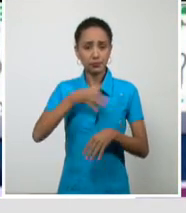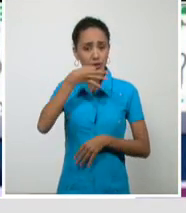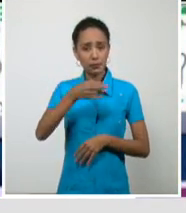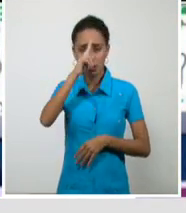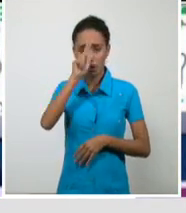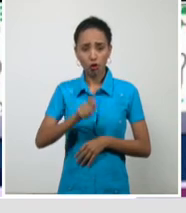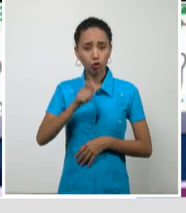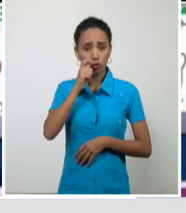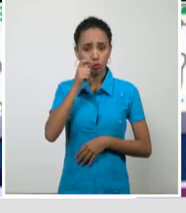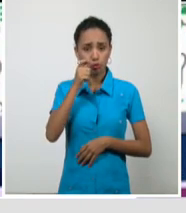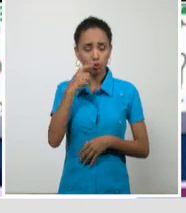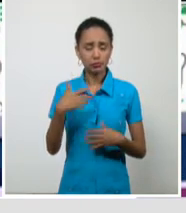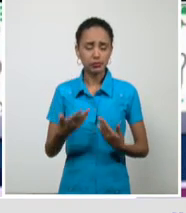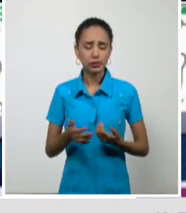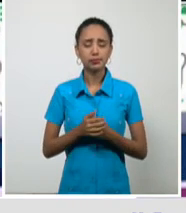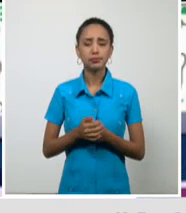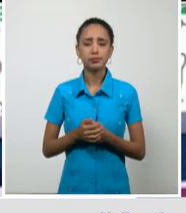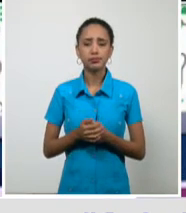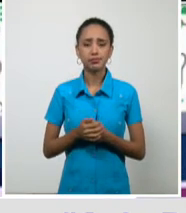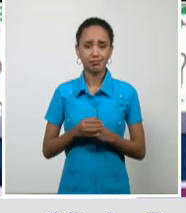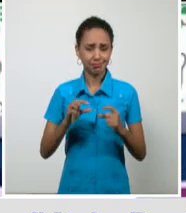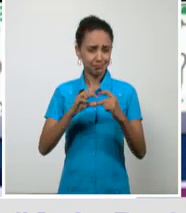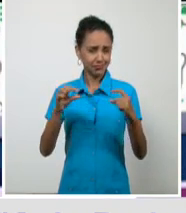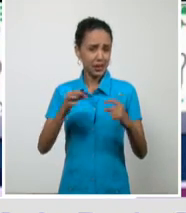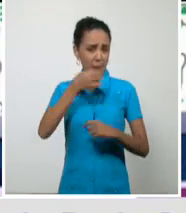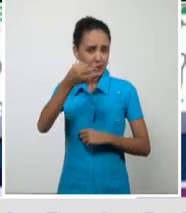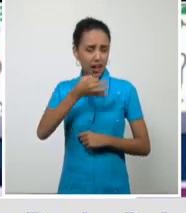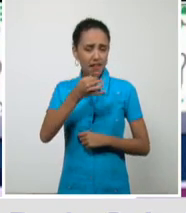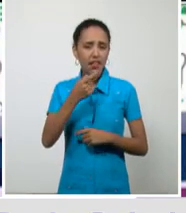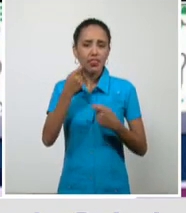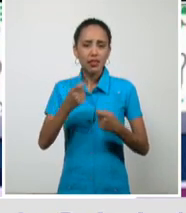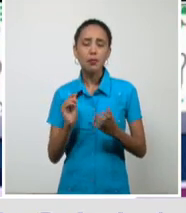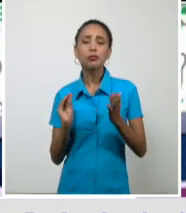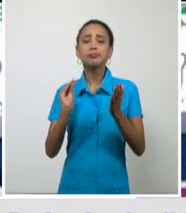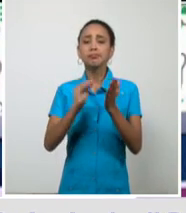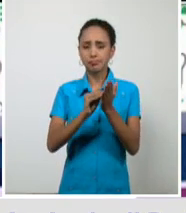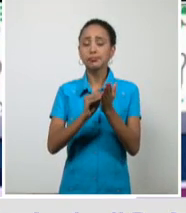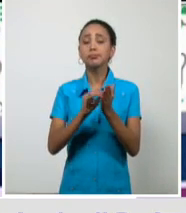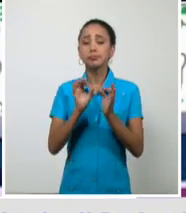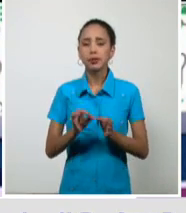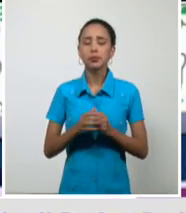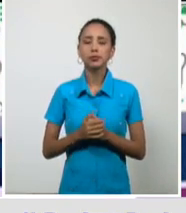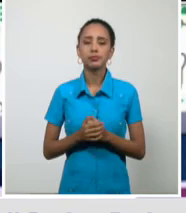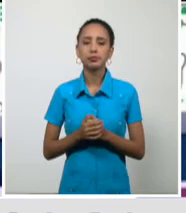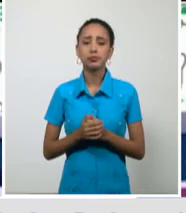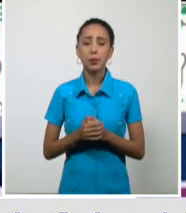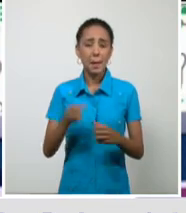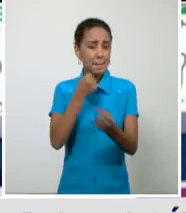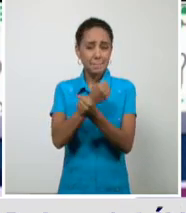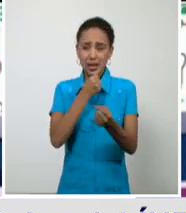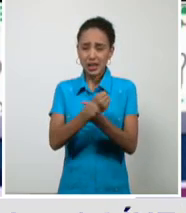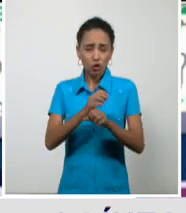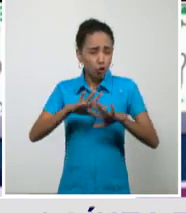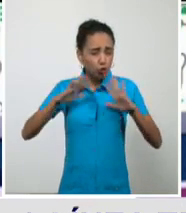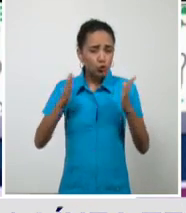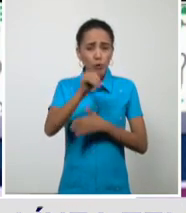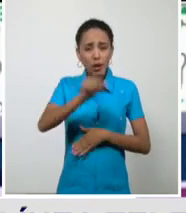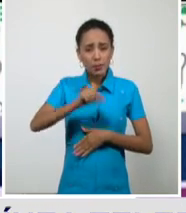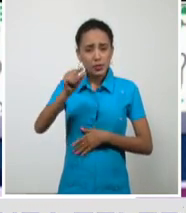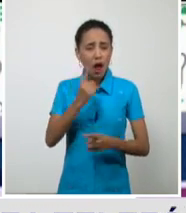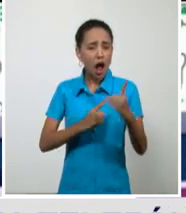Durán a una frase que yo diría hay que apuntar, y es: riesgo tenemos todos, a raíz de algunas interrogantes